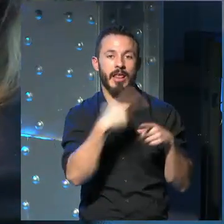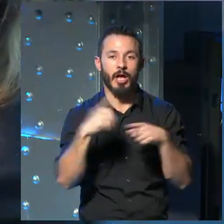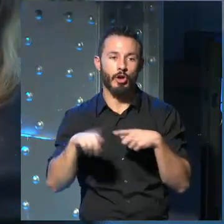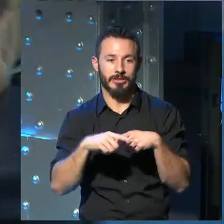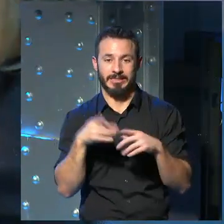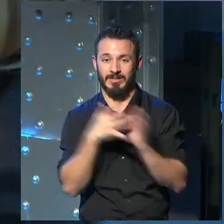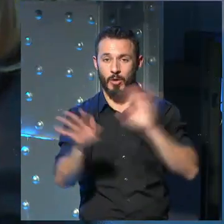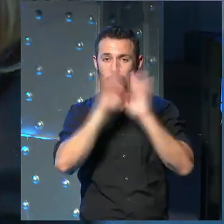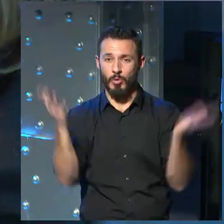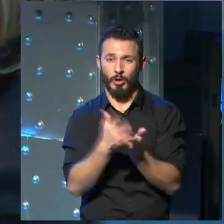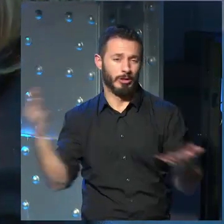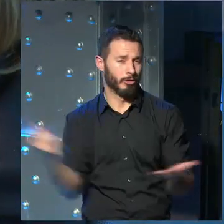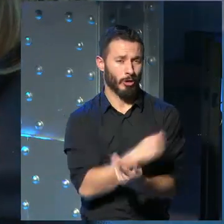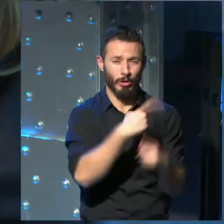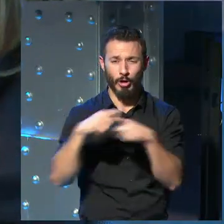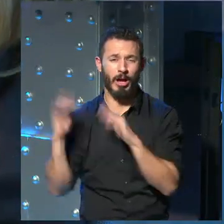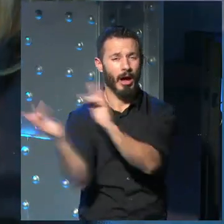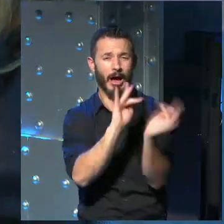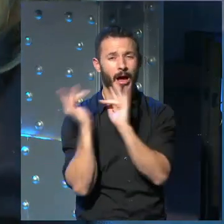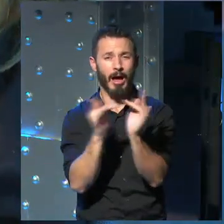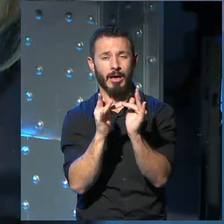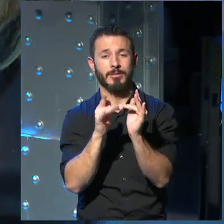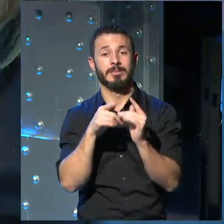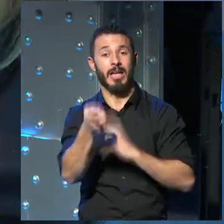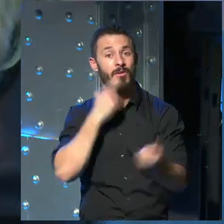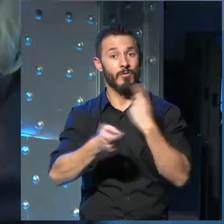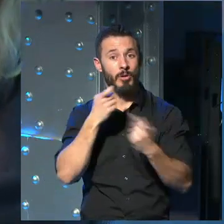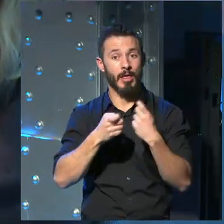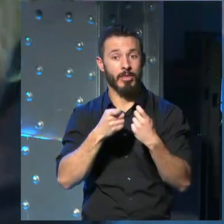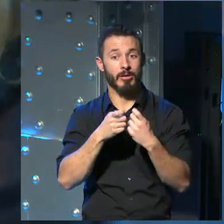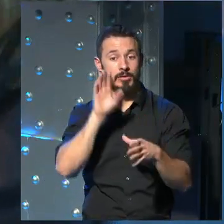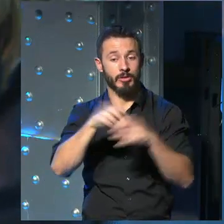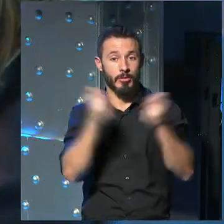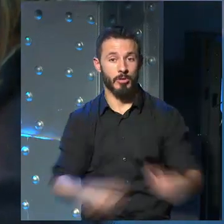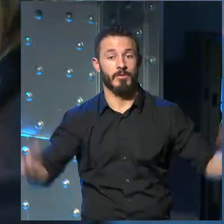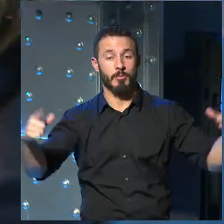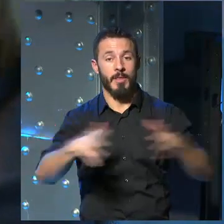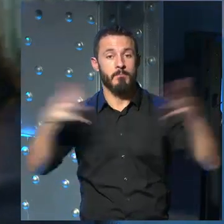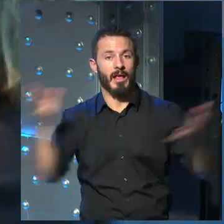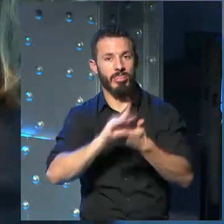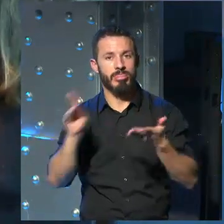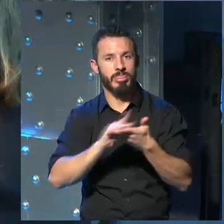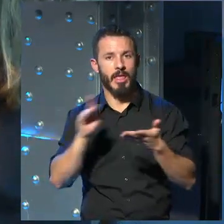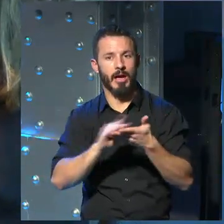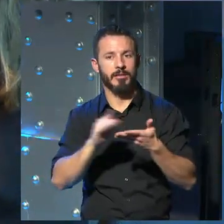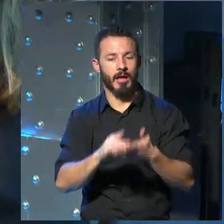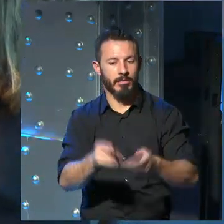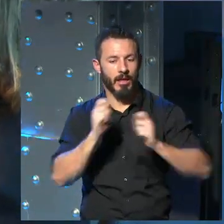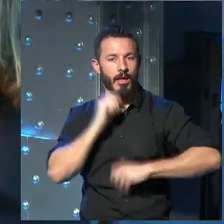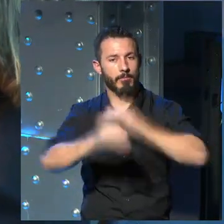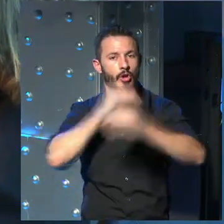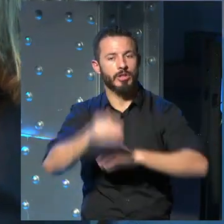estará conectado y donde esa información tratada en plataformas de Big Data pues será fruto de progreso